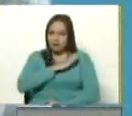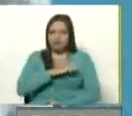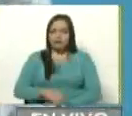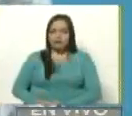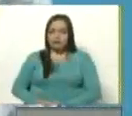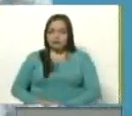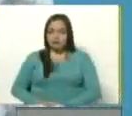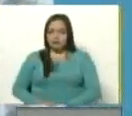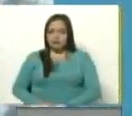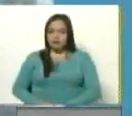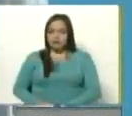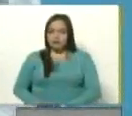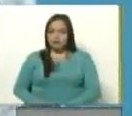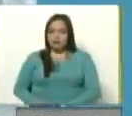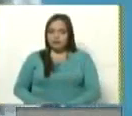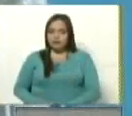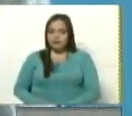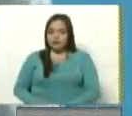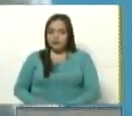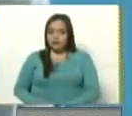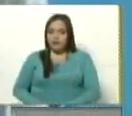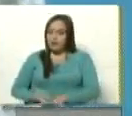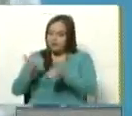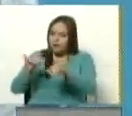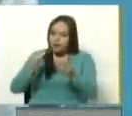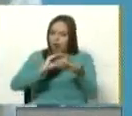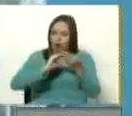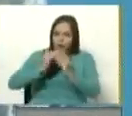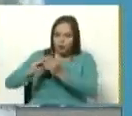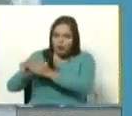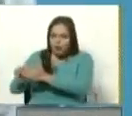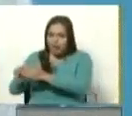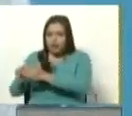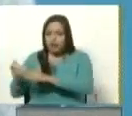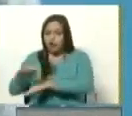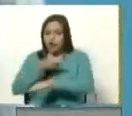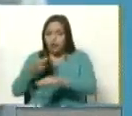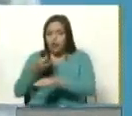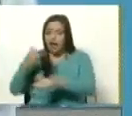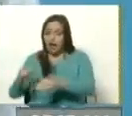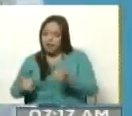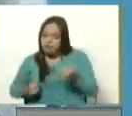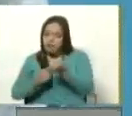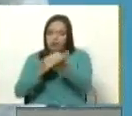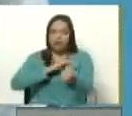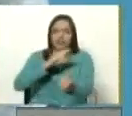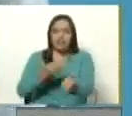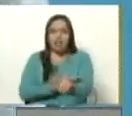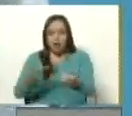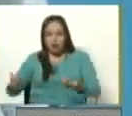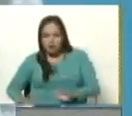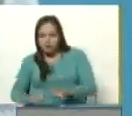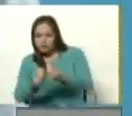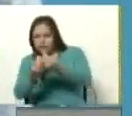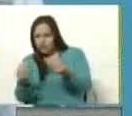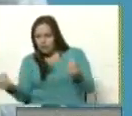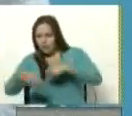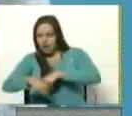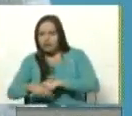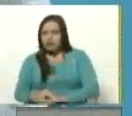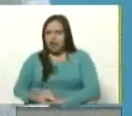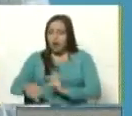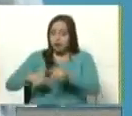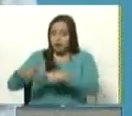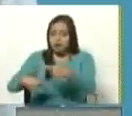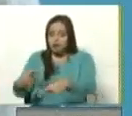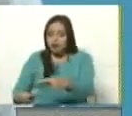parte de la comunidad y del Estado, bueno, haya un fortalecimiento, un acompañamiento y un proceso